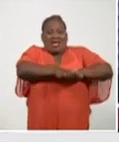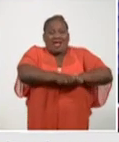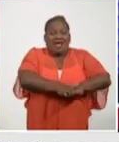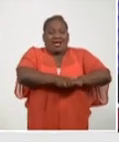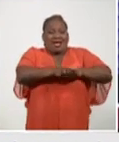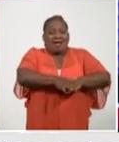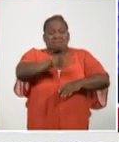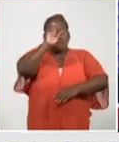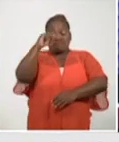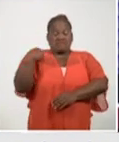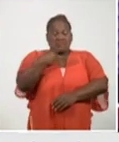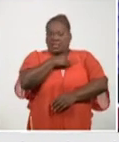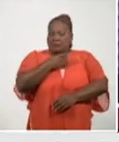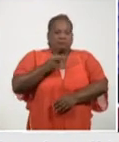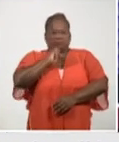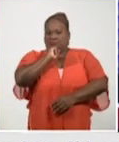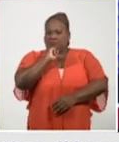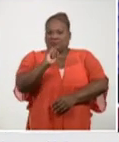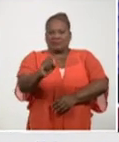posible